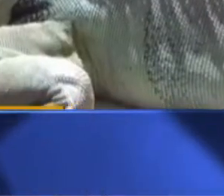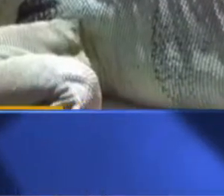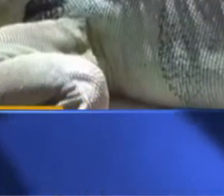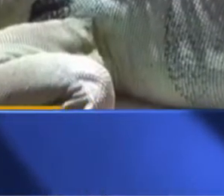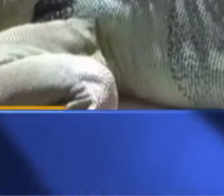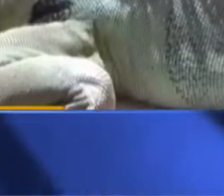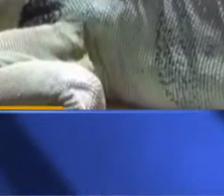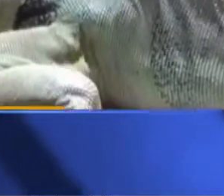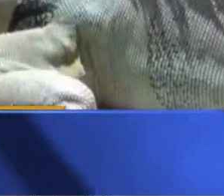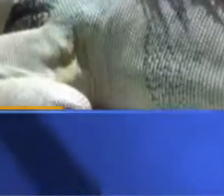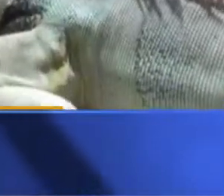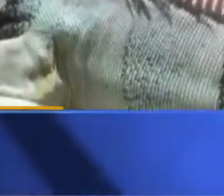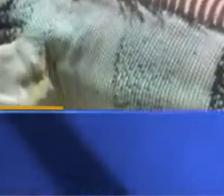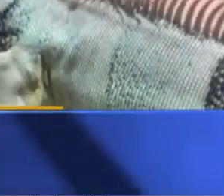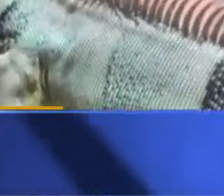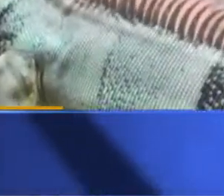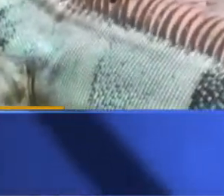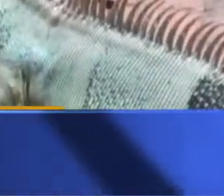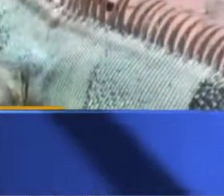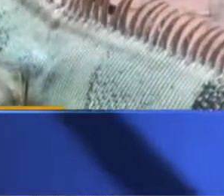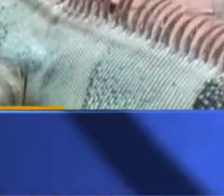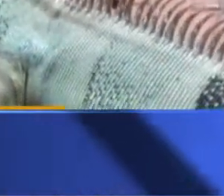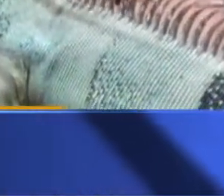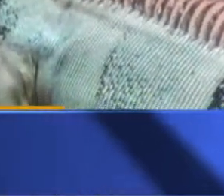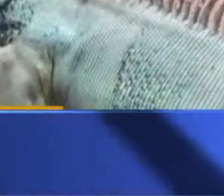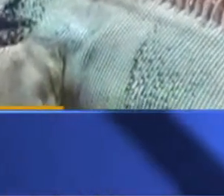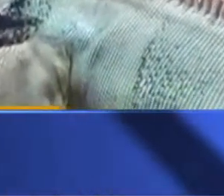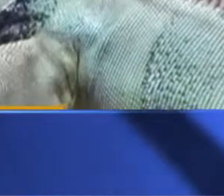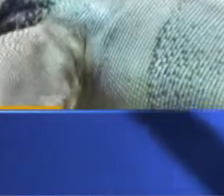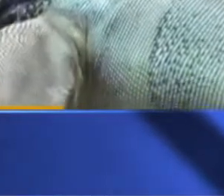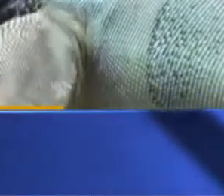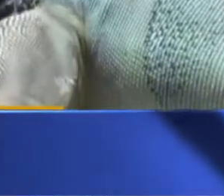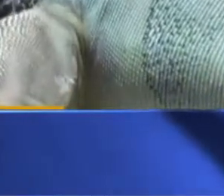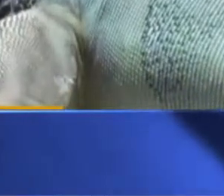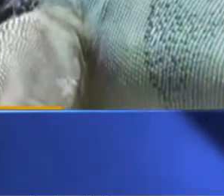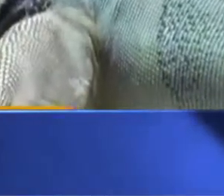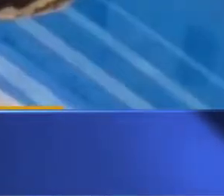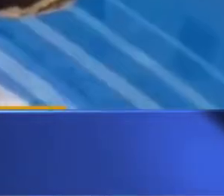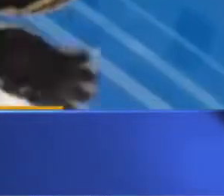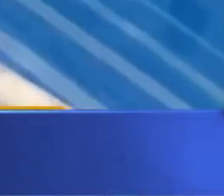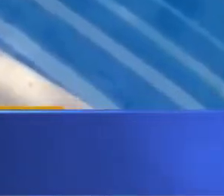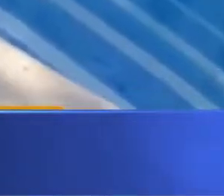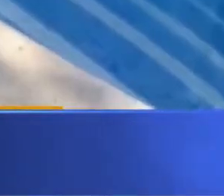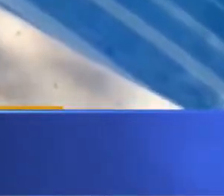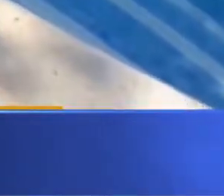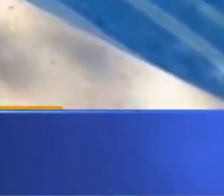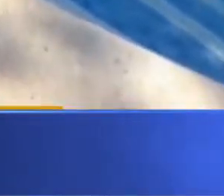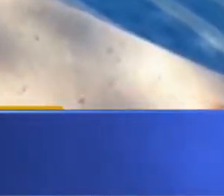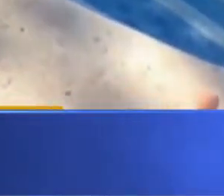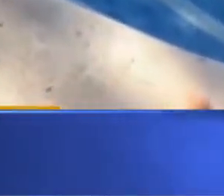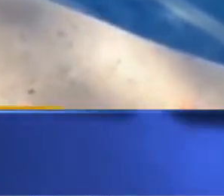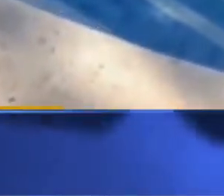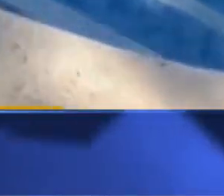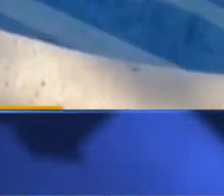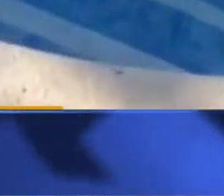evitar el consumo de animales en vía de extinción en esta Semana Santa. Mucho más al regresar, los esperamos.